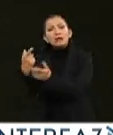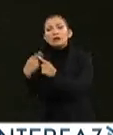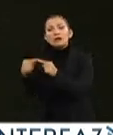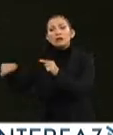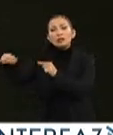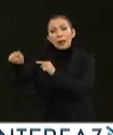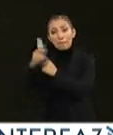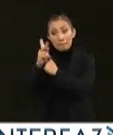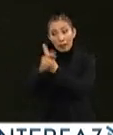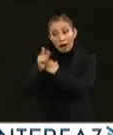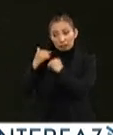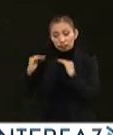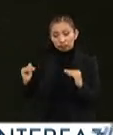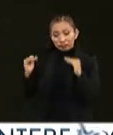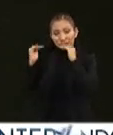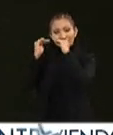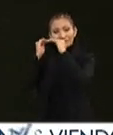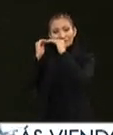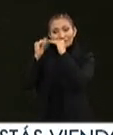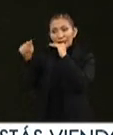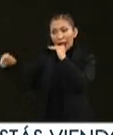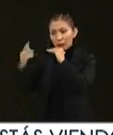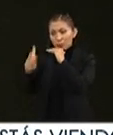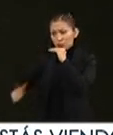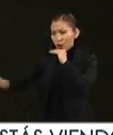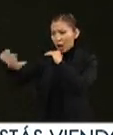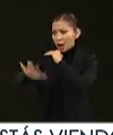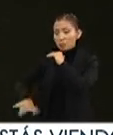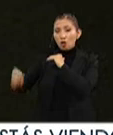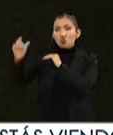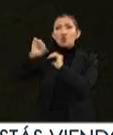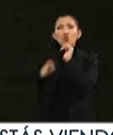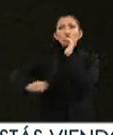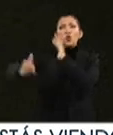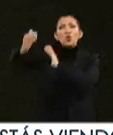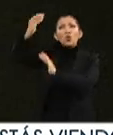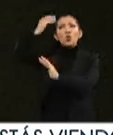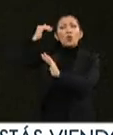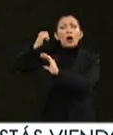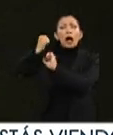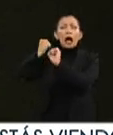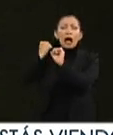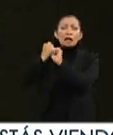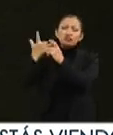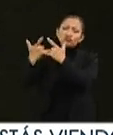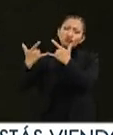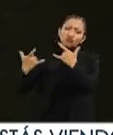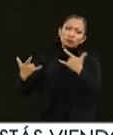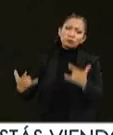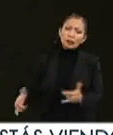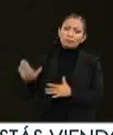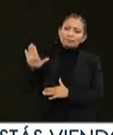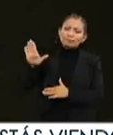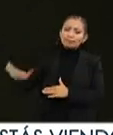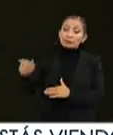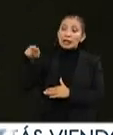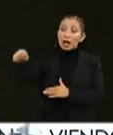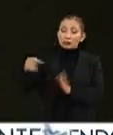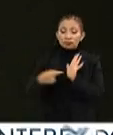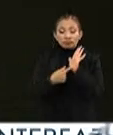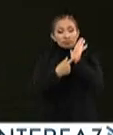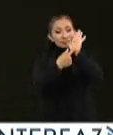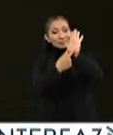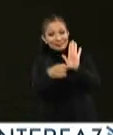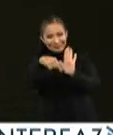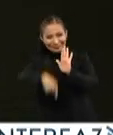quien nos iguala al ser pueblos de una antigua y milenaria historia, quien